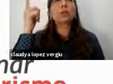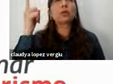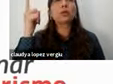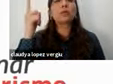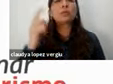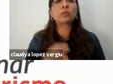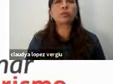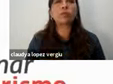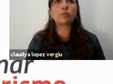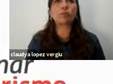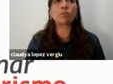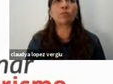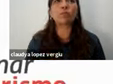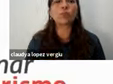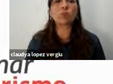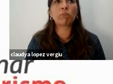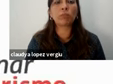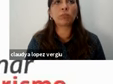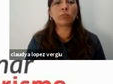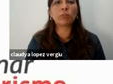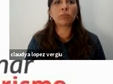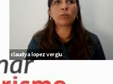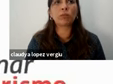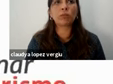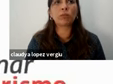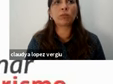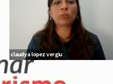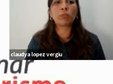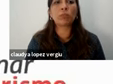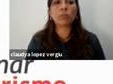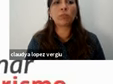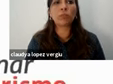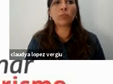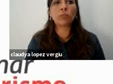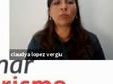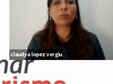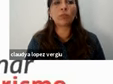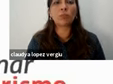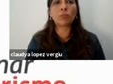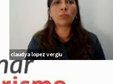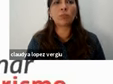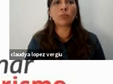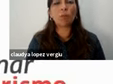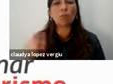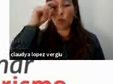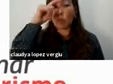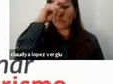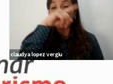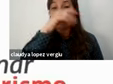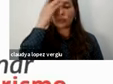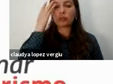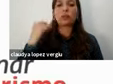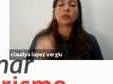para realizar o adaptar esa normalidad, bueno, fue difícil, ¿no?